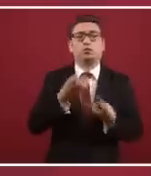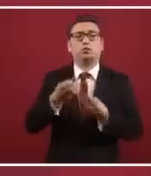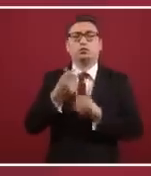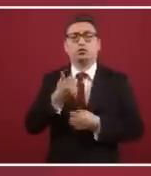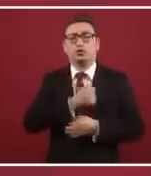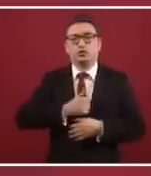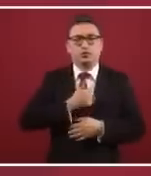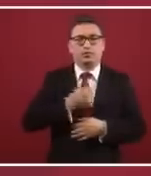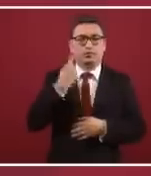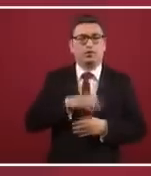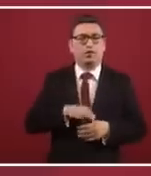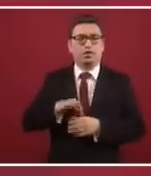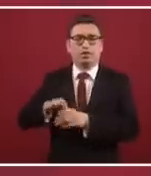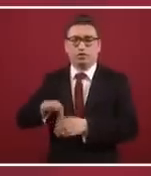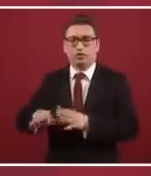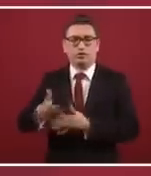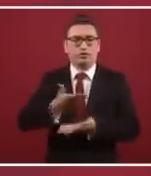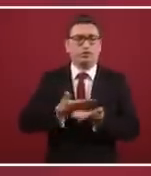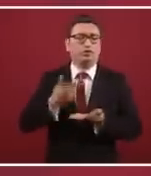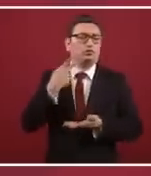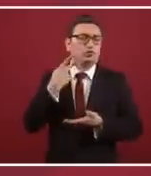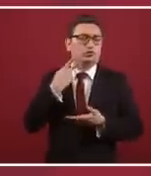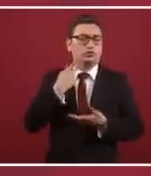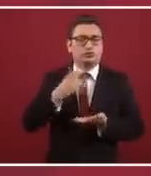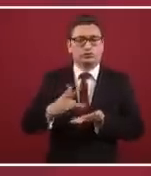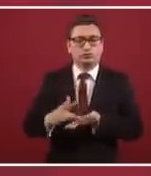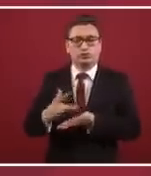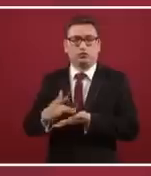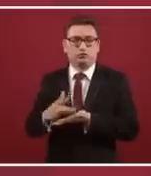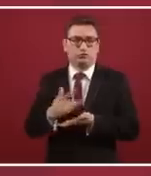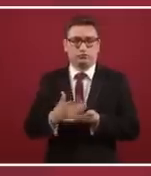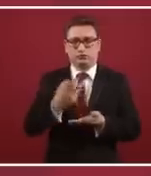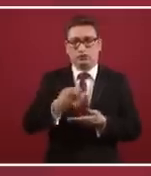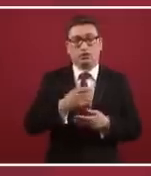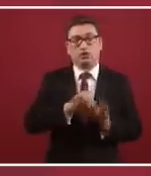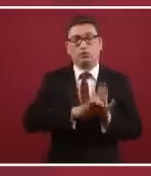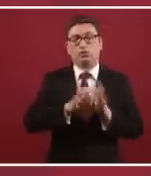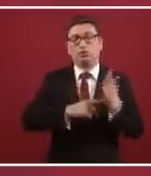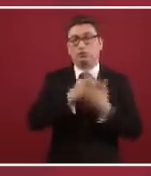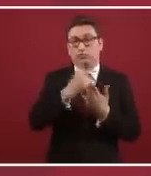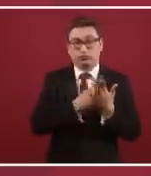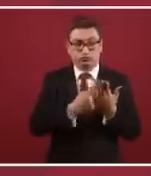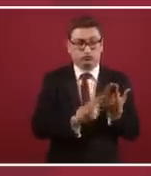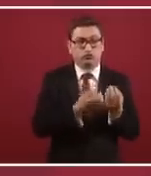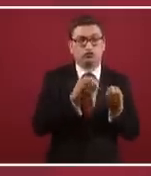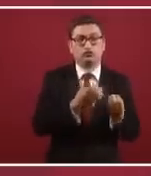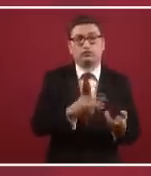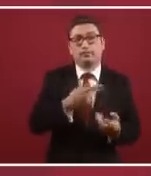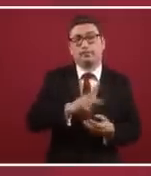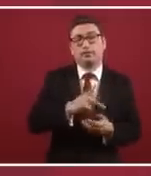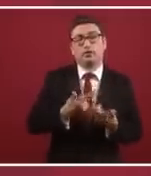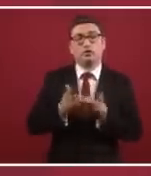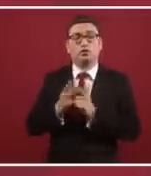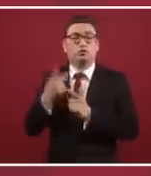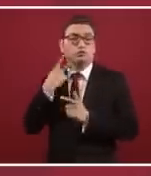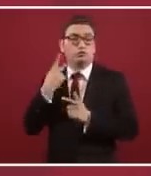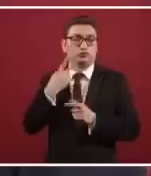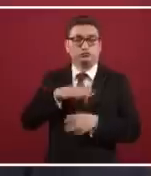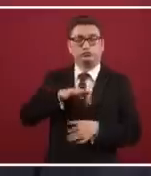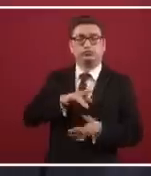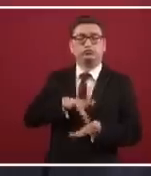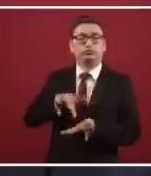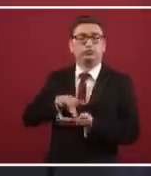la política clientelar, el condicionar los programas para votar por un